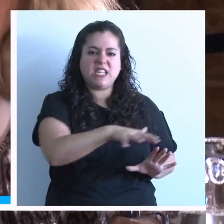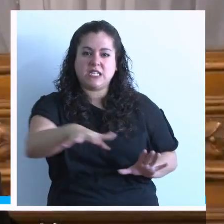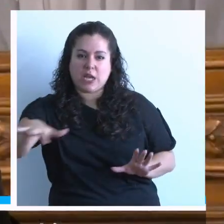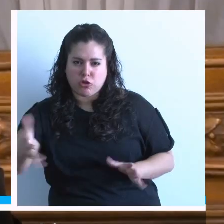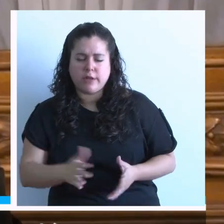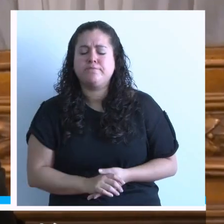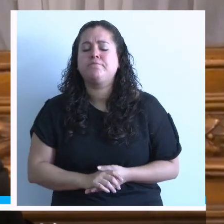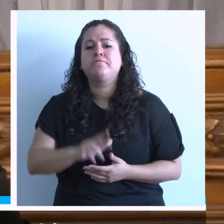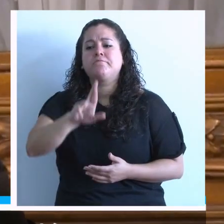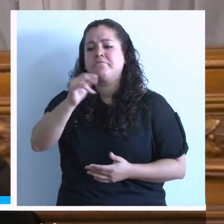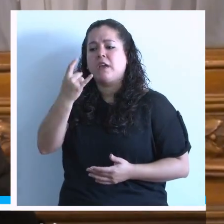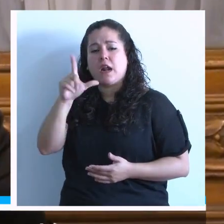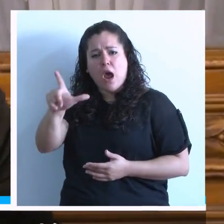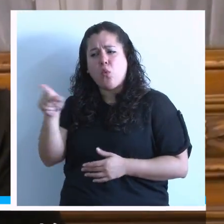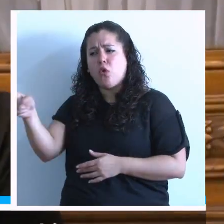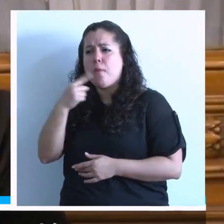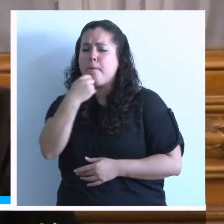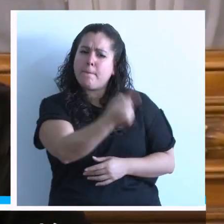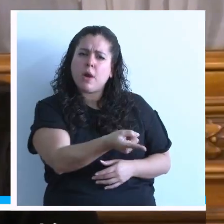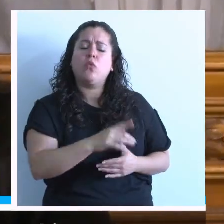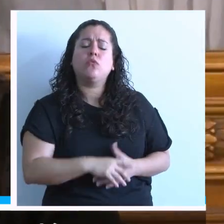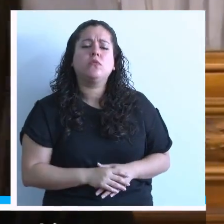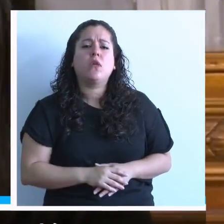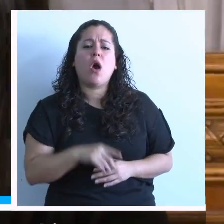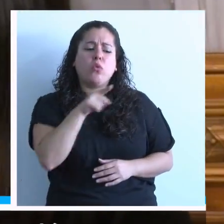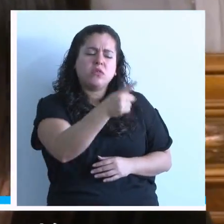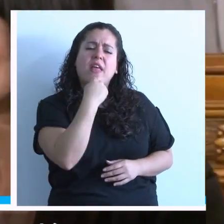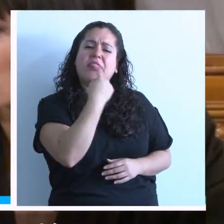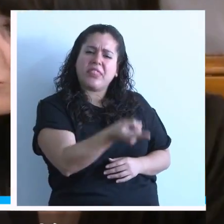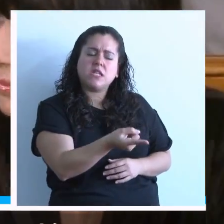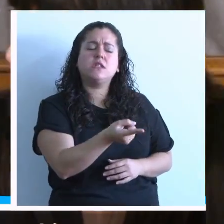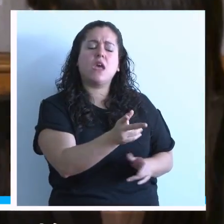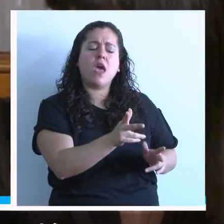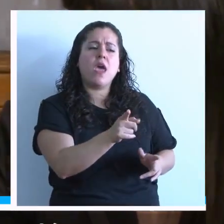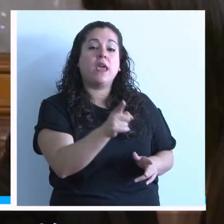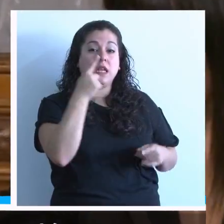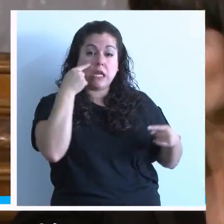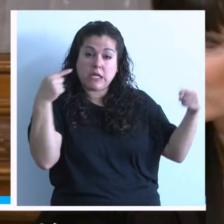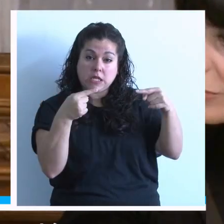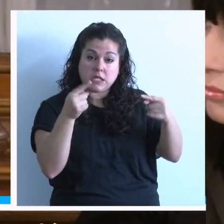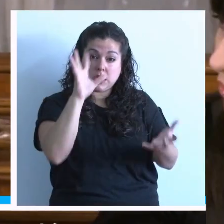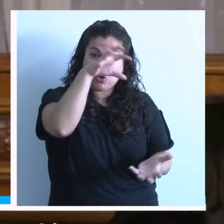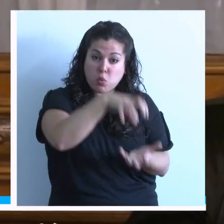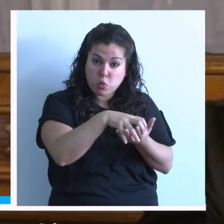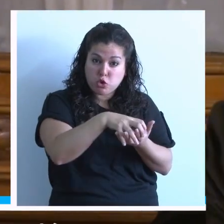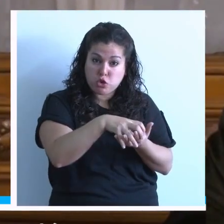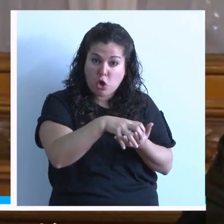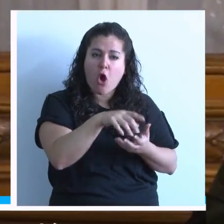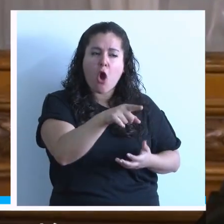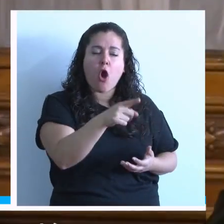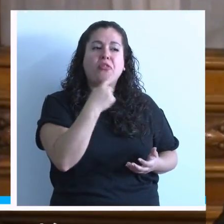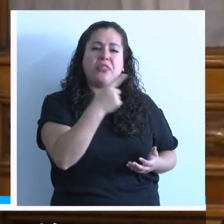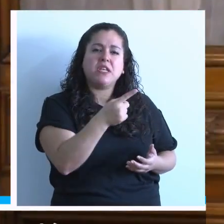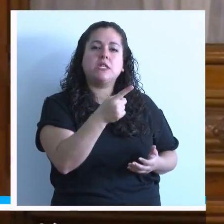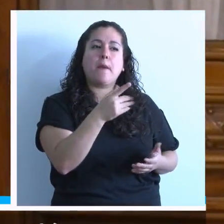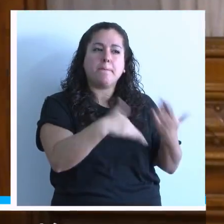muchos sectores. Raúl, Mario. Sí, diputada, usted en los fundamentos del proyecto dice que el Instituto Agrario